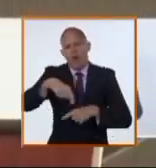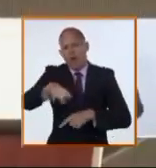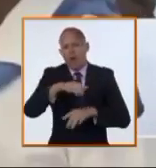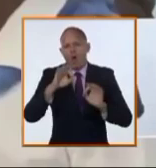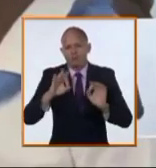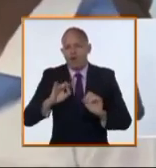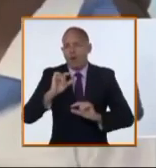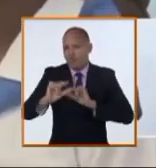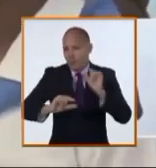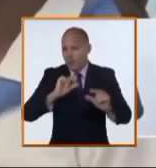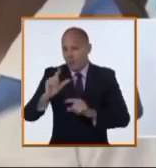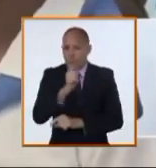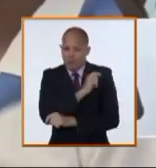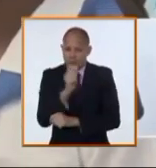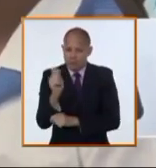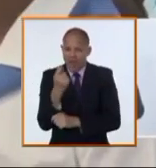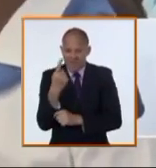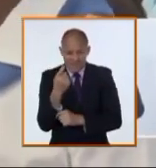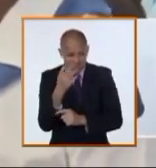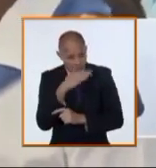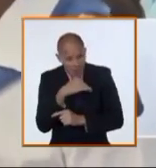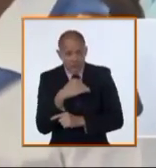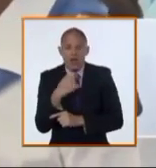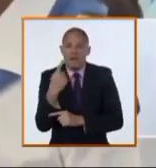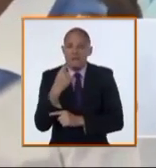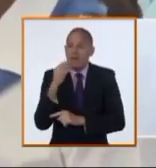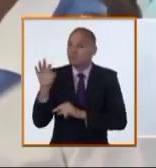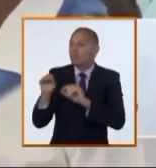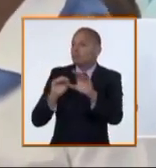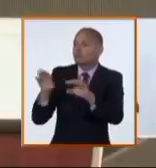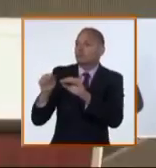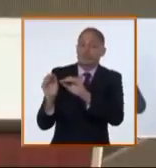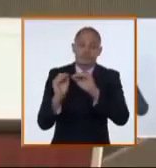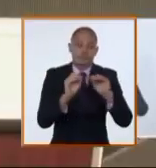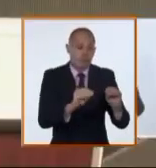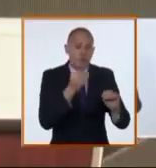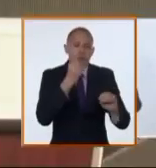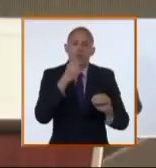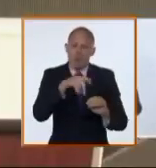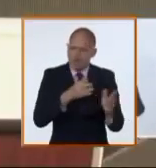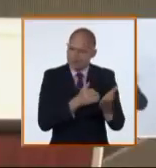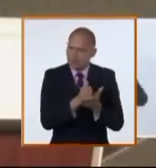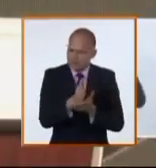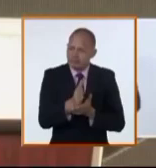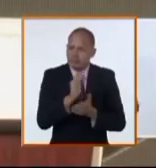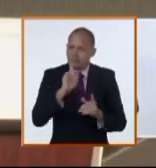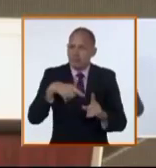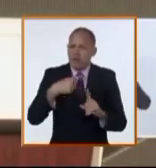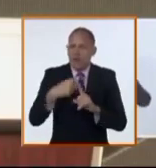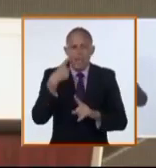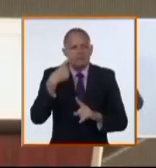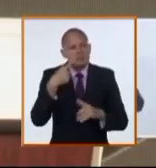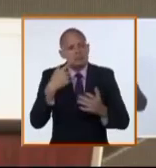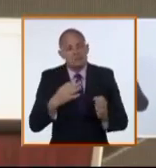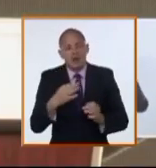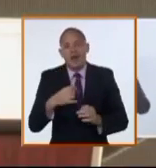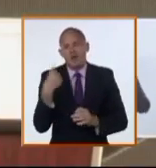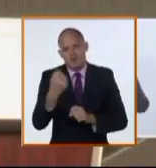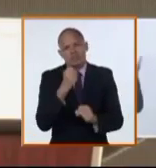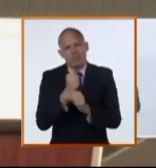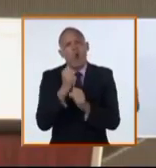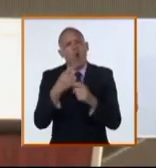de la fuerza docente de trabajo metodológico para ello encontraremos en la unidad y el esfuerzo compartido